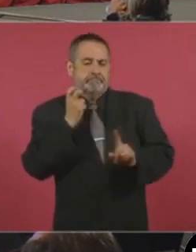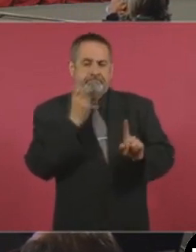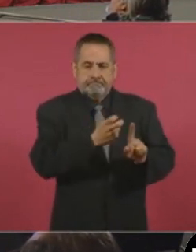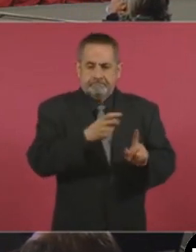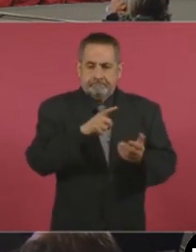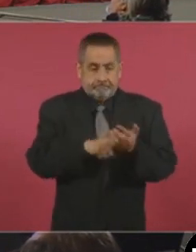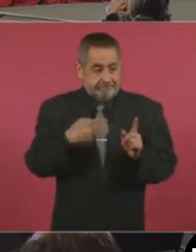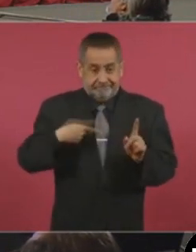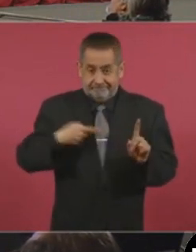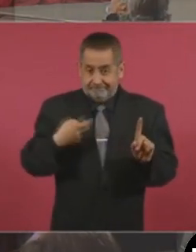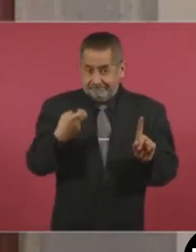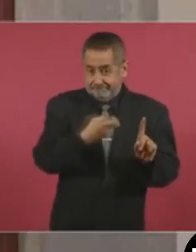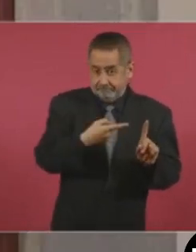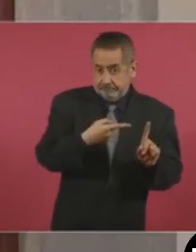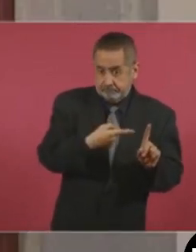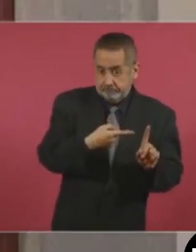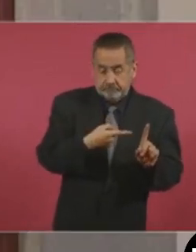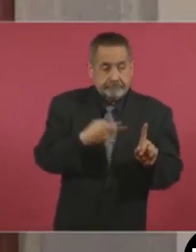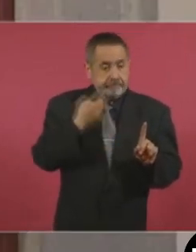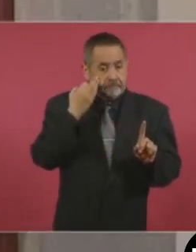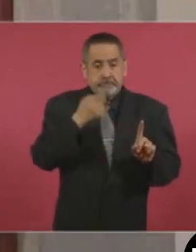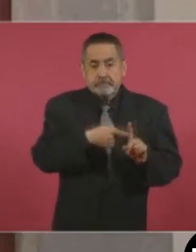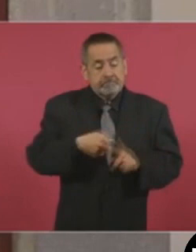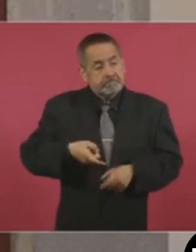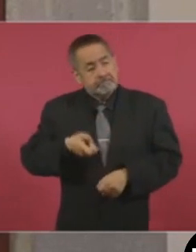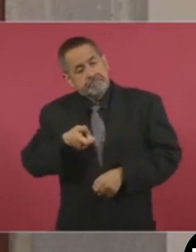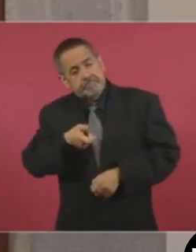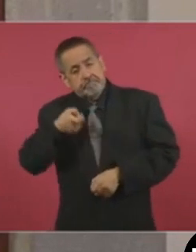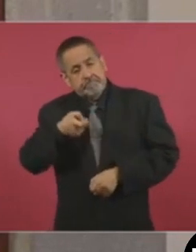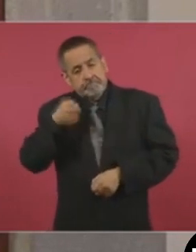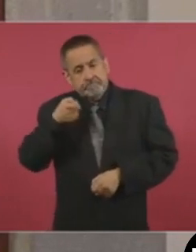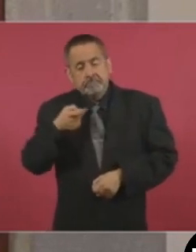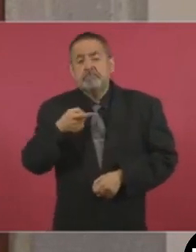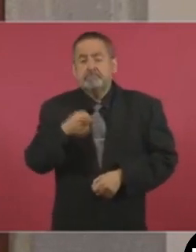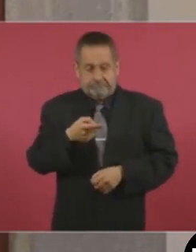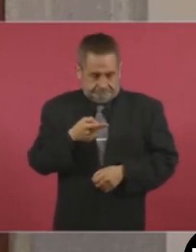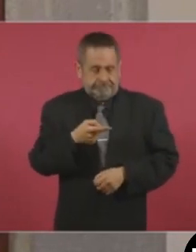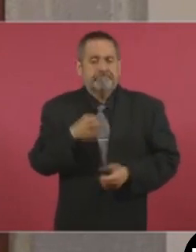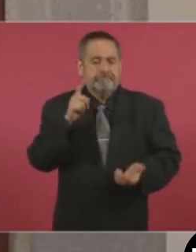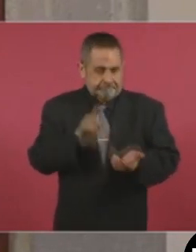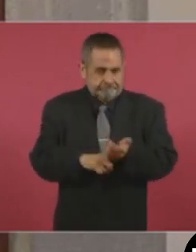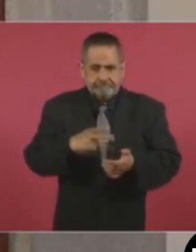acusado en ese lapso disparó un arma